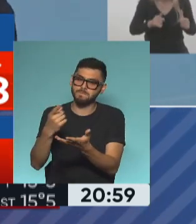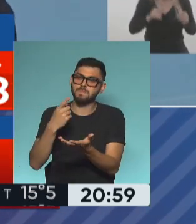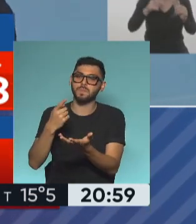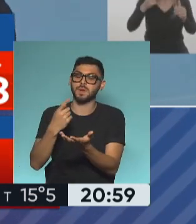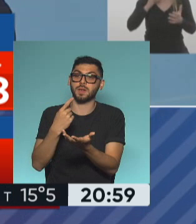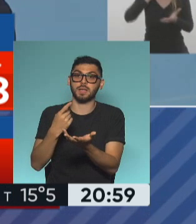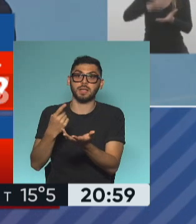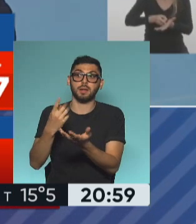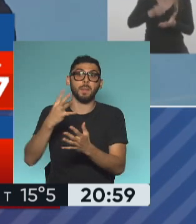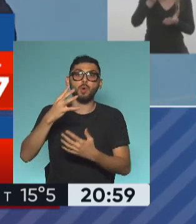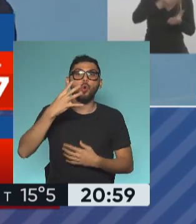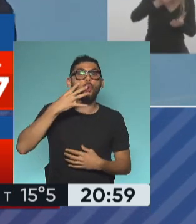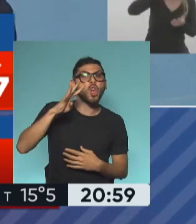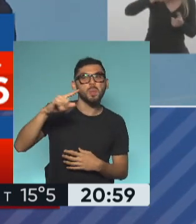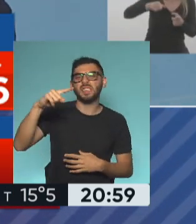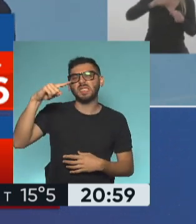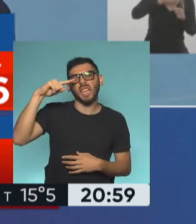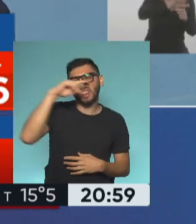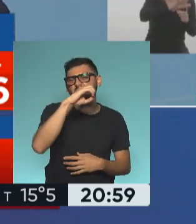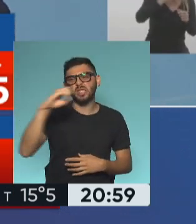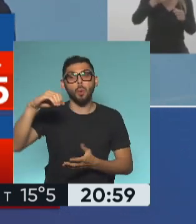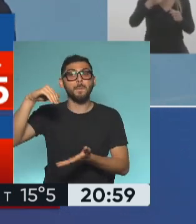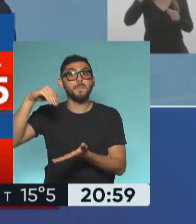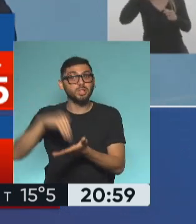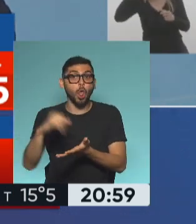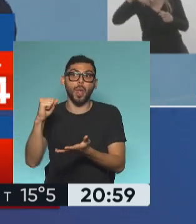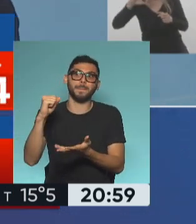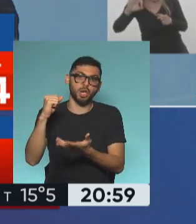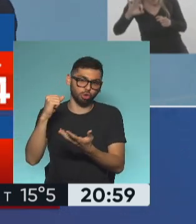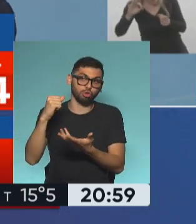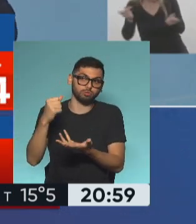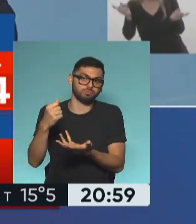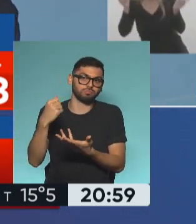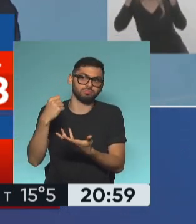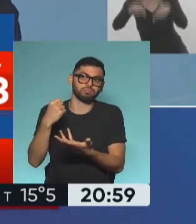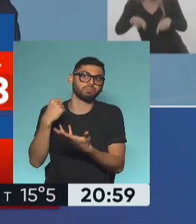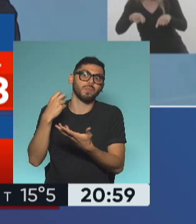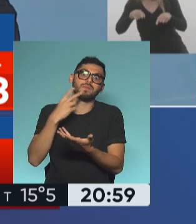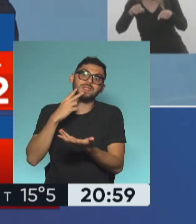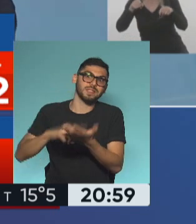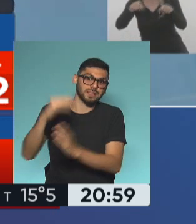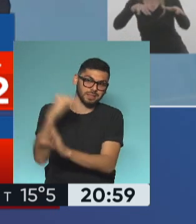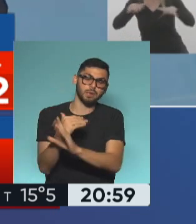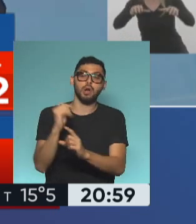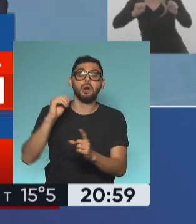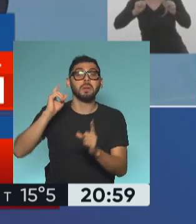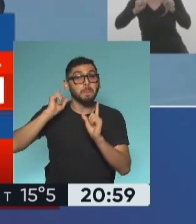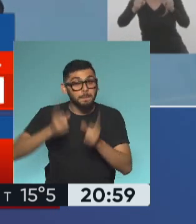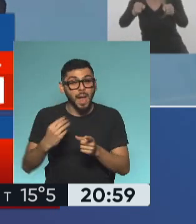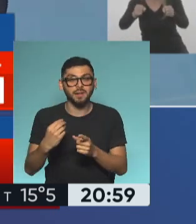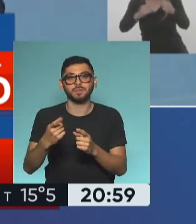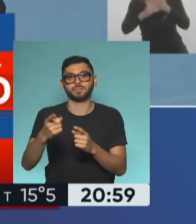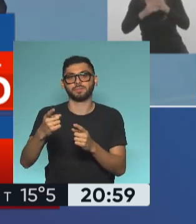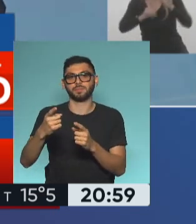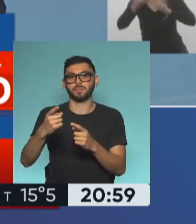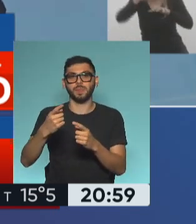presupuestarias en más de 4.700 millones de pesos. Y también una última información que tiene que ver con la retroactividad